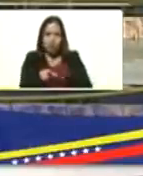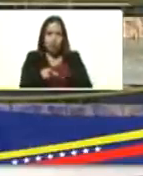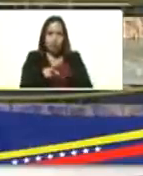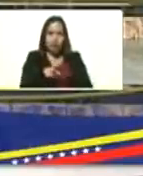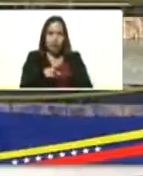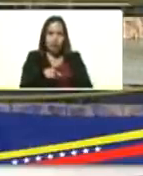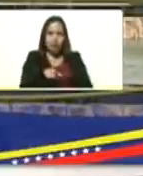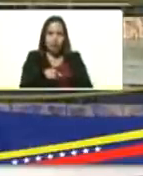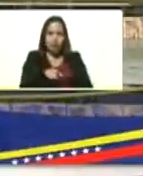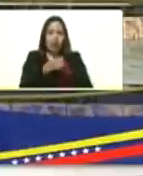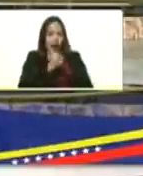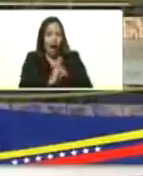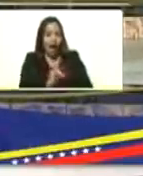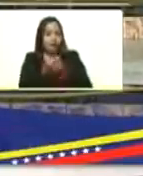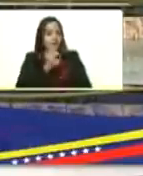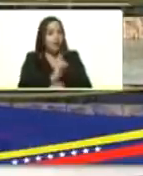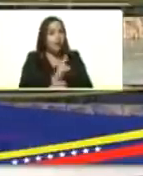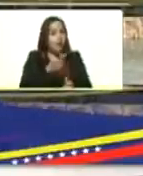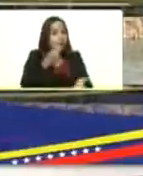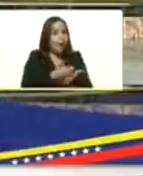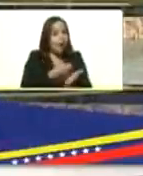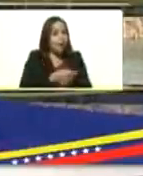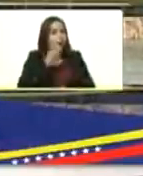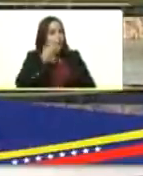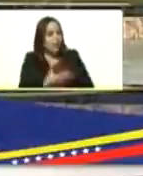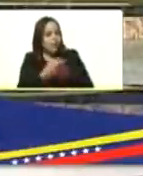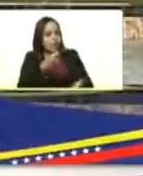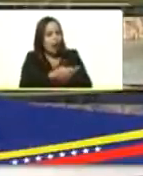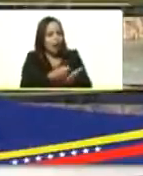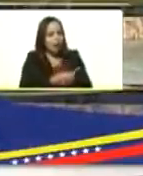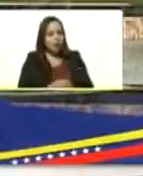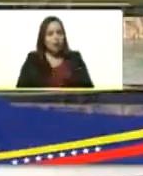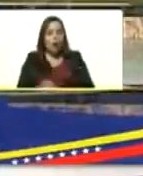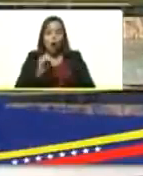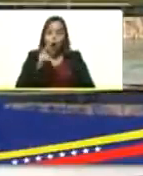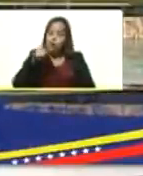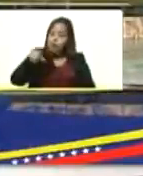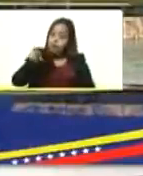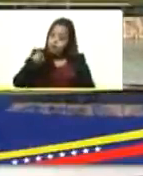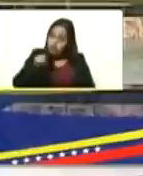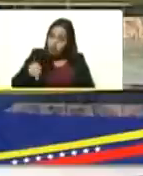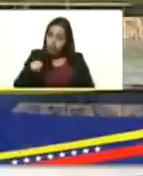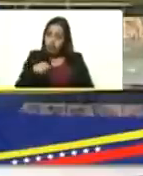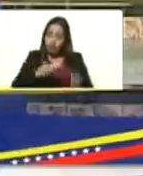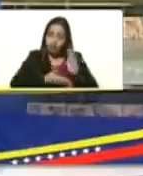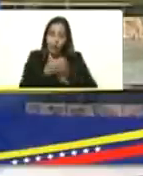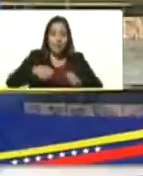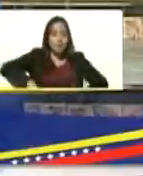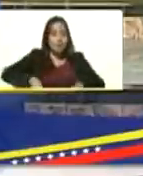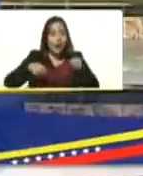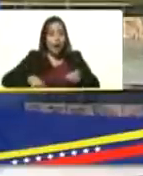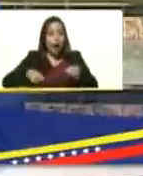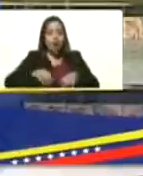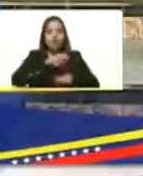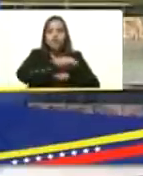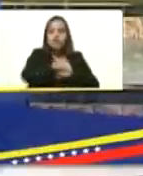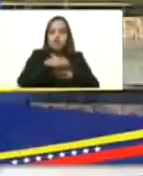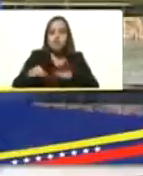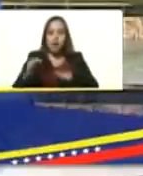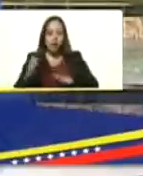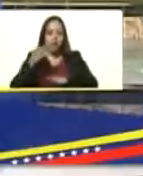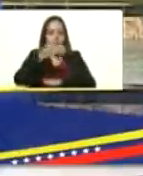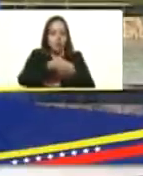a tiempo y a buen precio o sido usted sale al mercado va a los mercados municipales